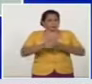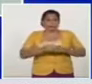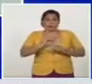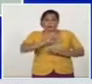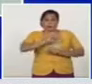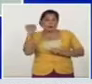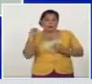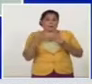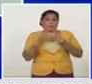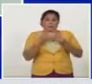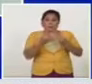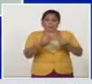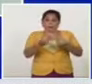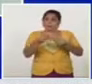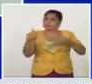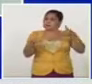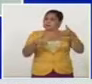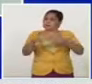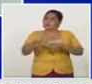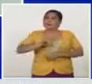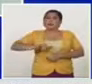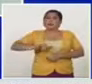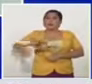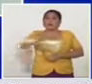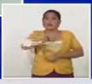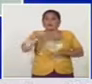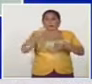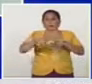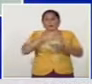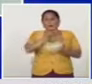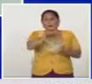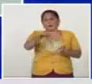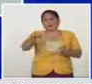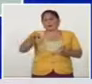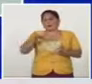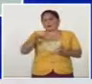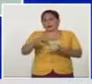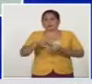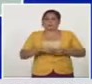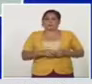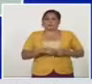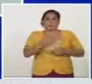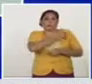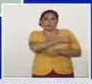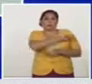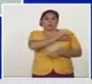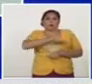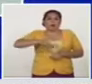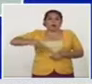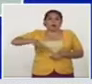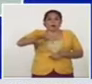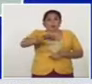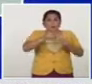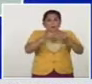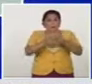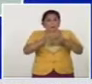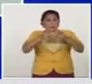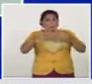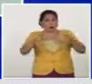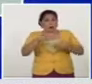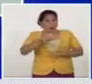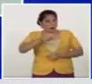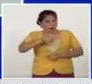aporte, una participación, igual que en muchos lugares de Cuba, de la población, el mayor número ayer en el